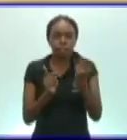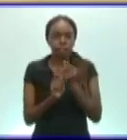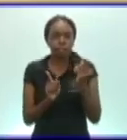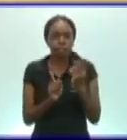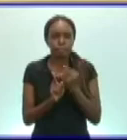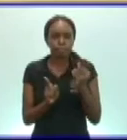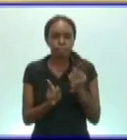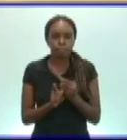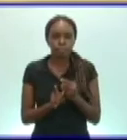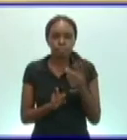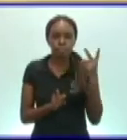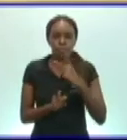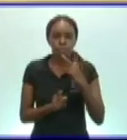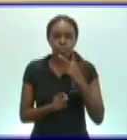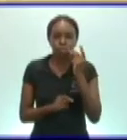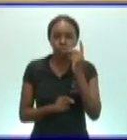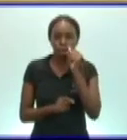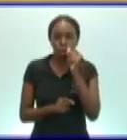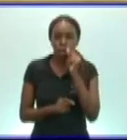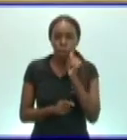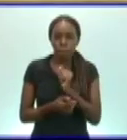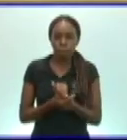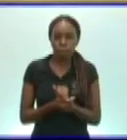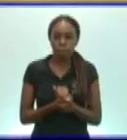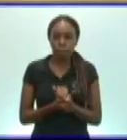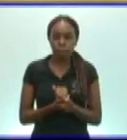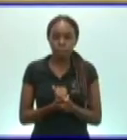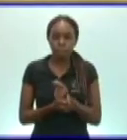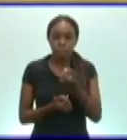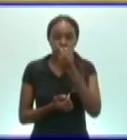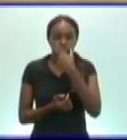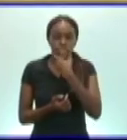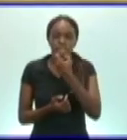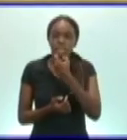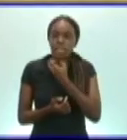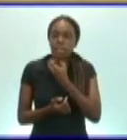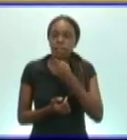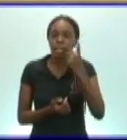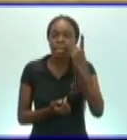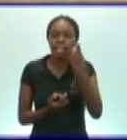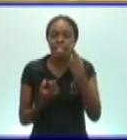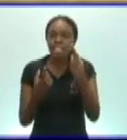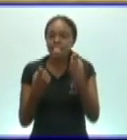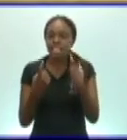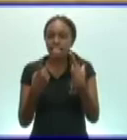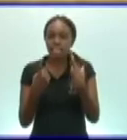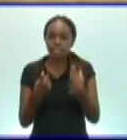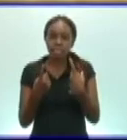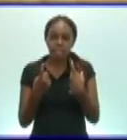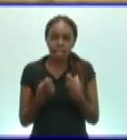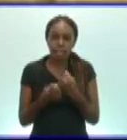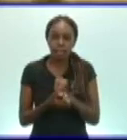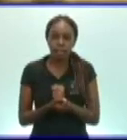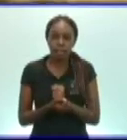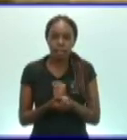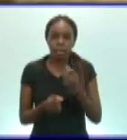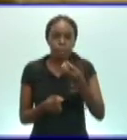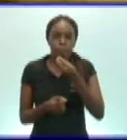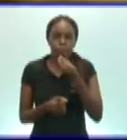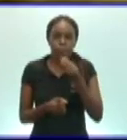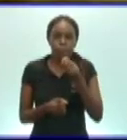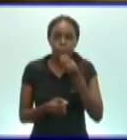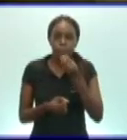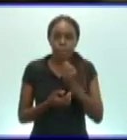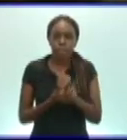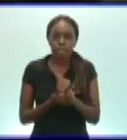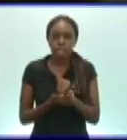entre Agramonte y Céspedes. Es lo que Céspedes necesitaba precisamente para lograr que en